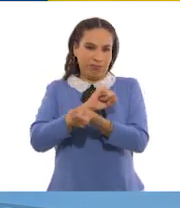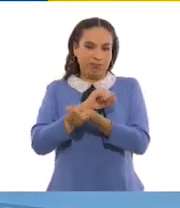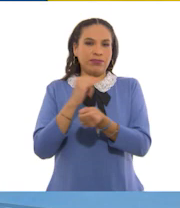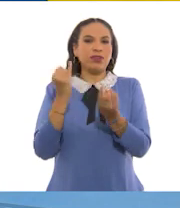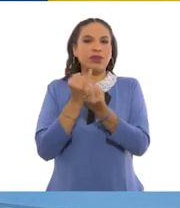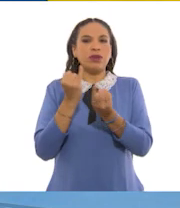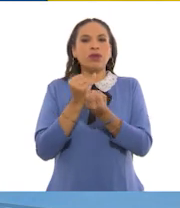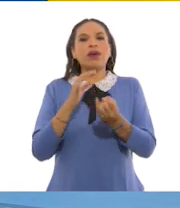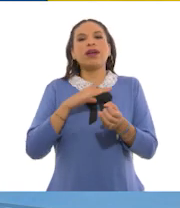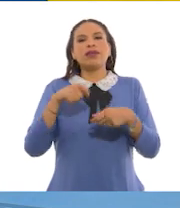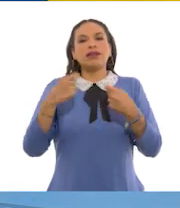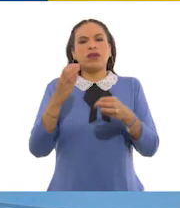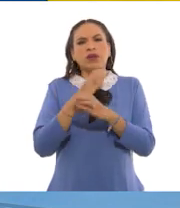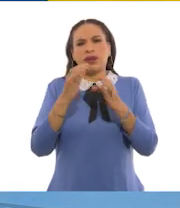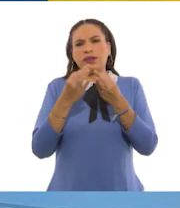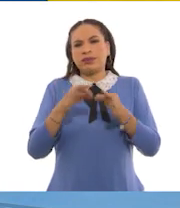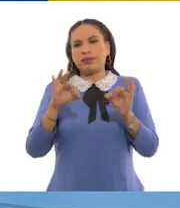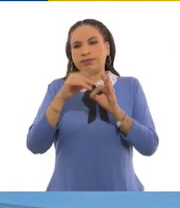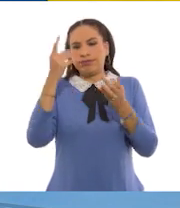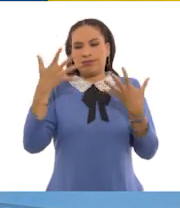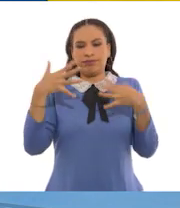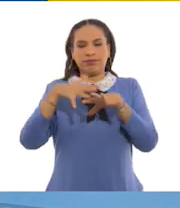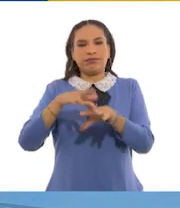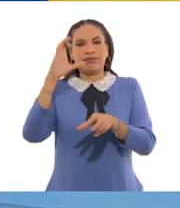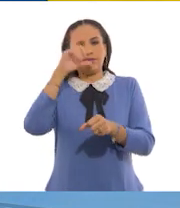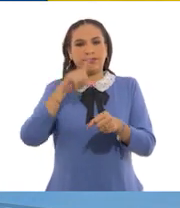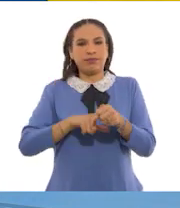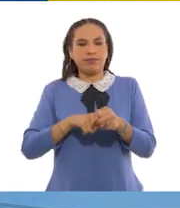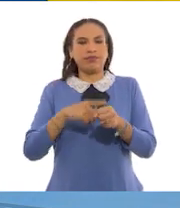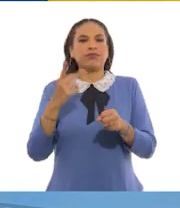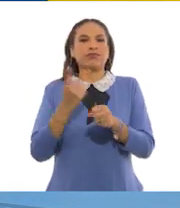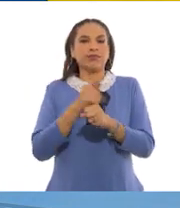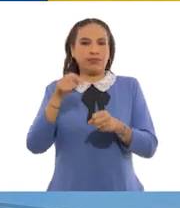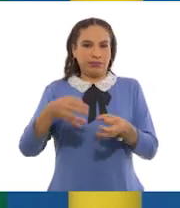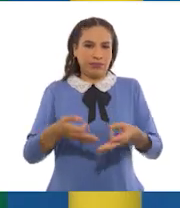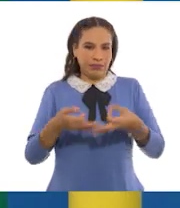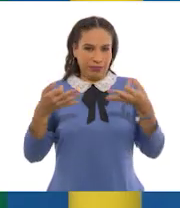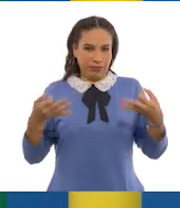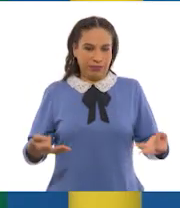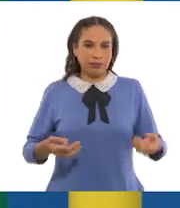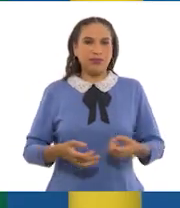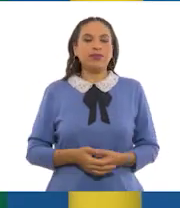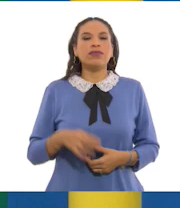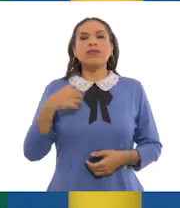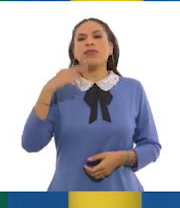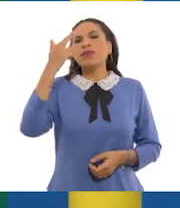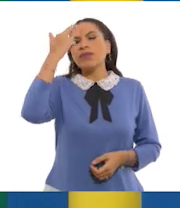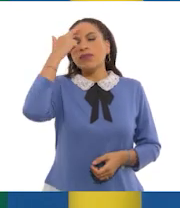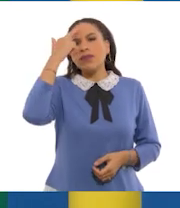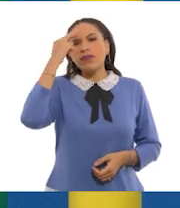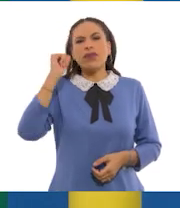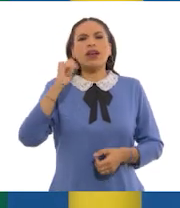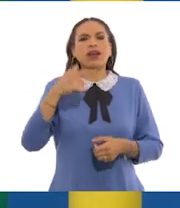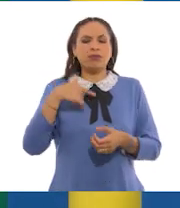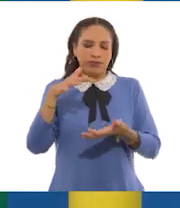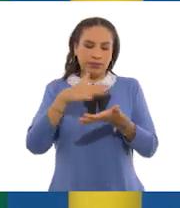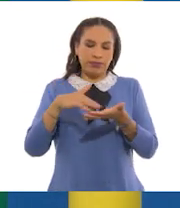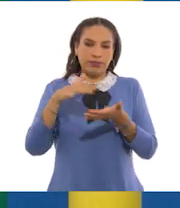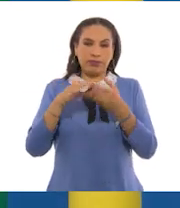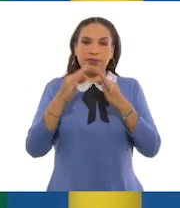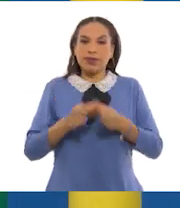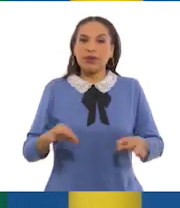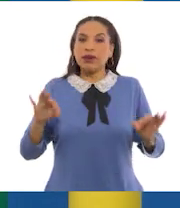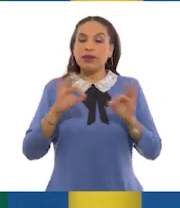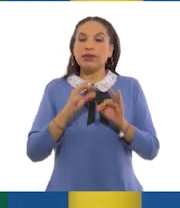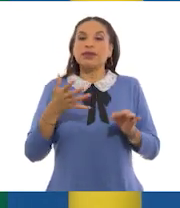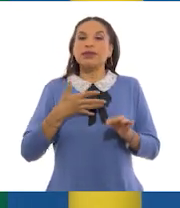también aportaron cosas muy importantes para el mestizaje cultural que ocurrió en estas tierras. Yo recuerdo que en algún lado leí sobre la